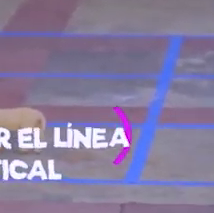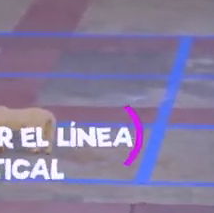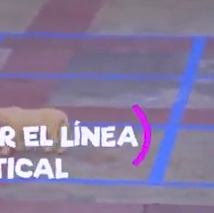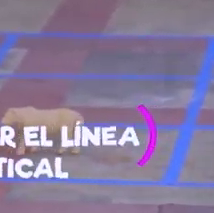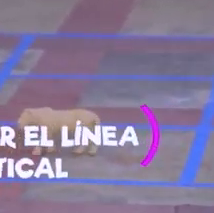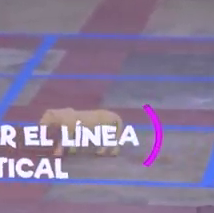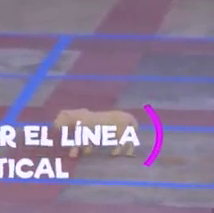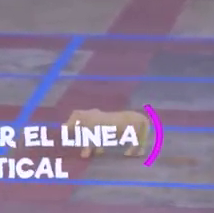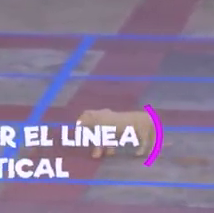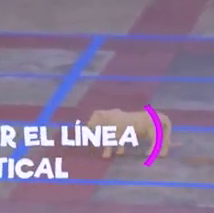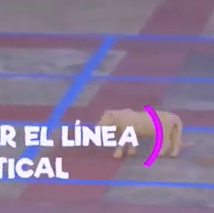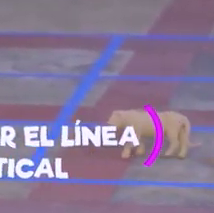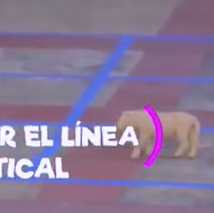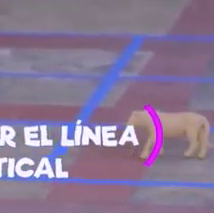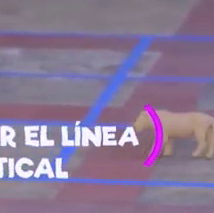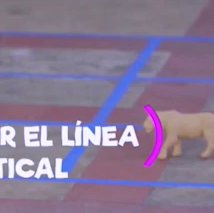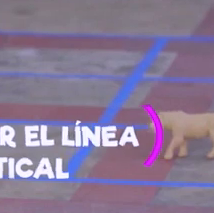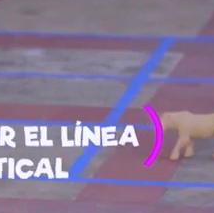¡Gracias!